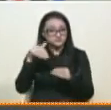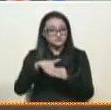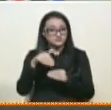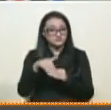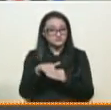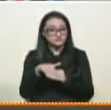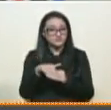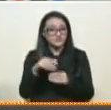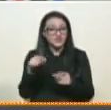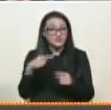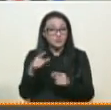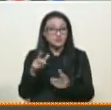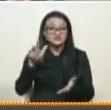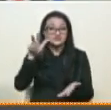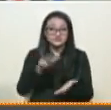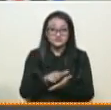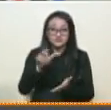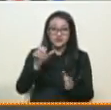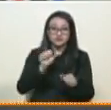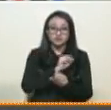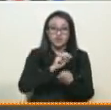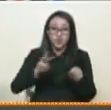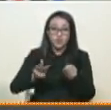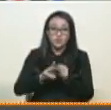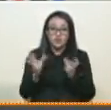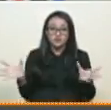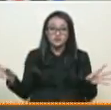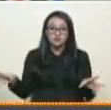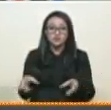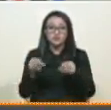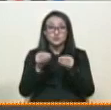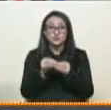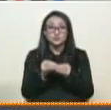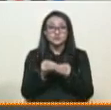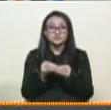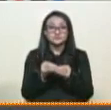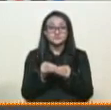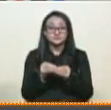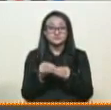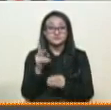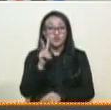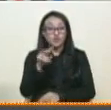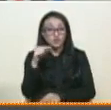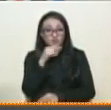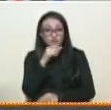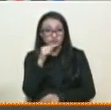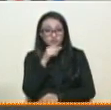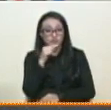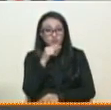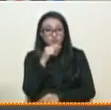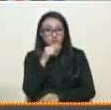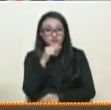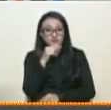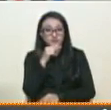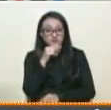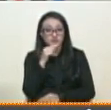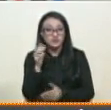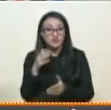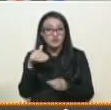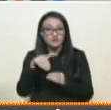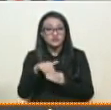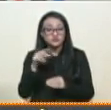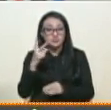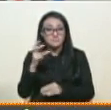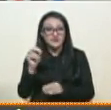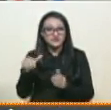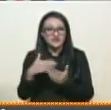Luego está la certificación del software de totalización, que es el 2 de octubre. La de cuadernos de votación era del 20 al 22